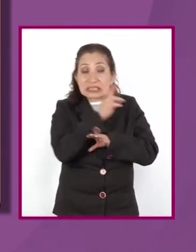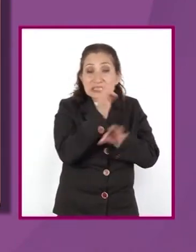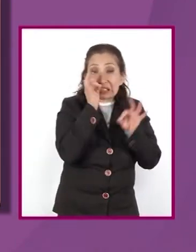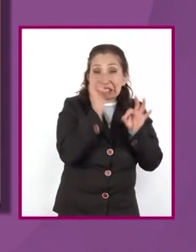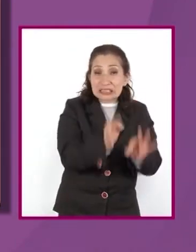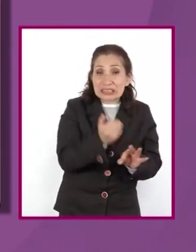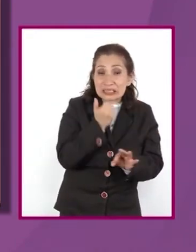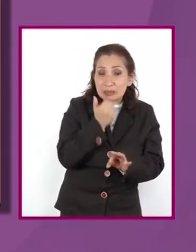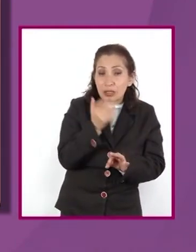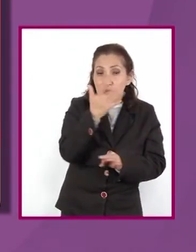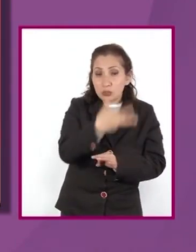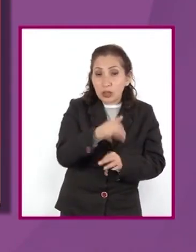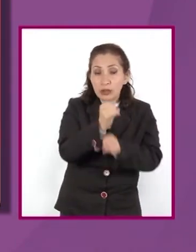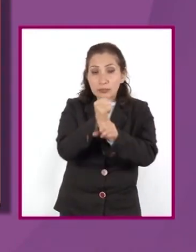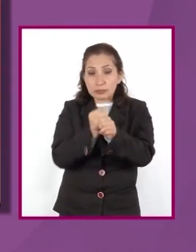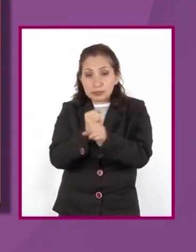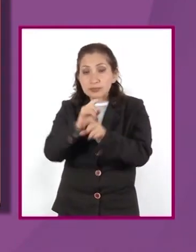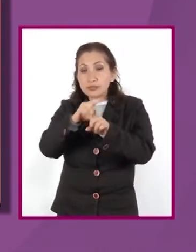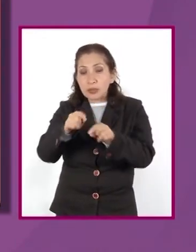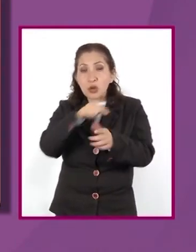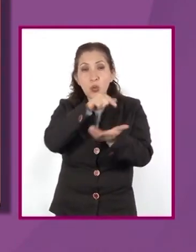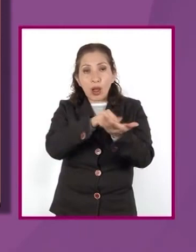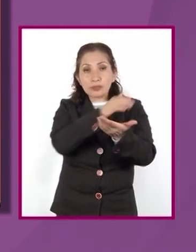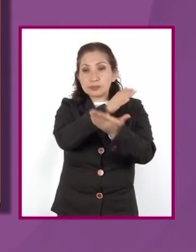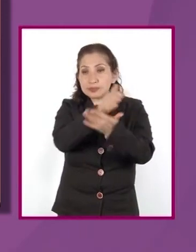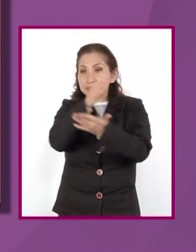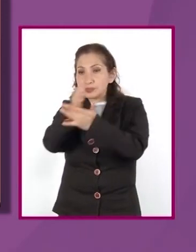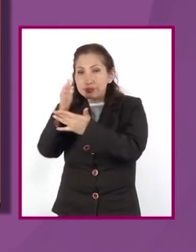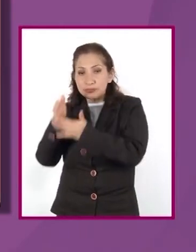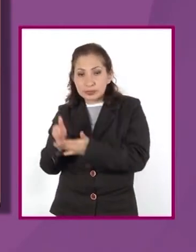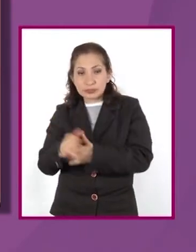es importante buscar información en diversas fuentes.